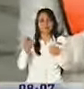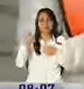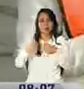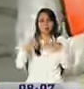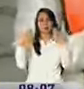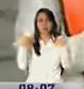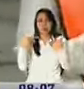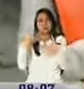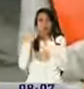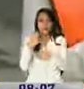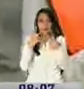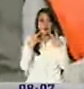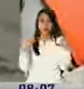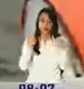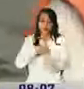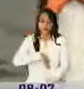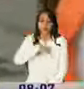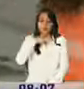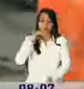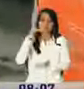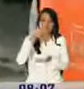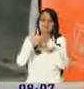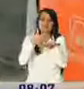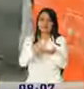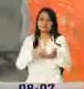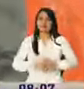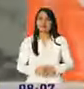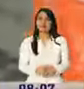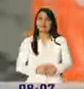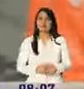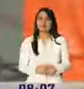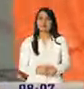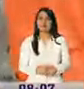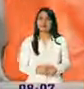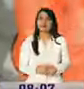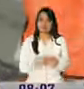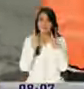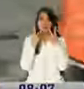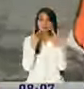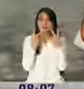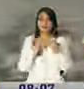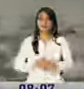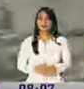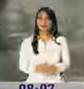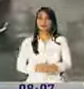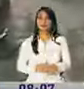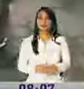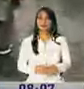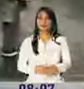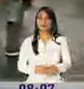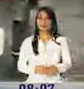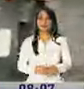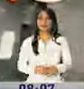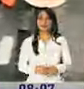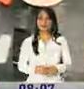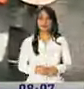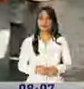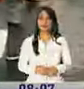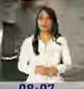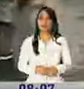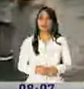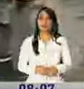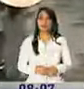un chaleco tomate y este recipiente ayuden, por supuesto. ¿Qué te parece si nos acercamos entonces a uno de estos vehículos?